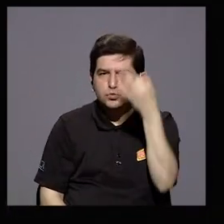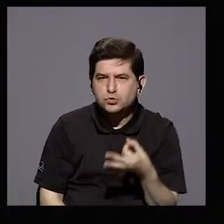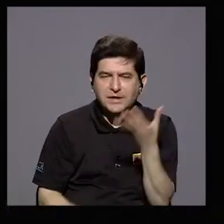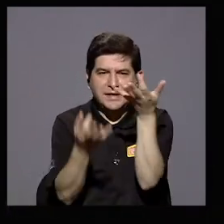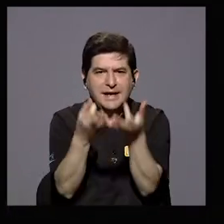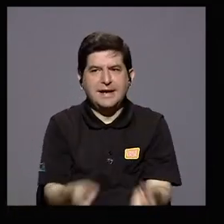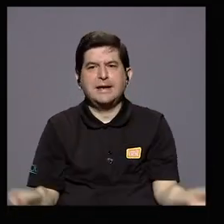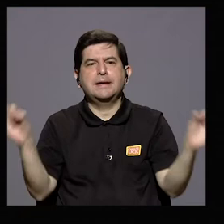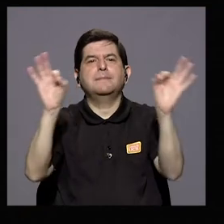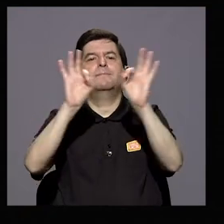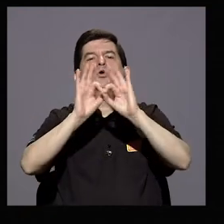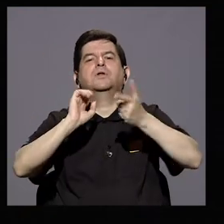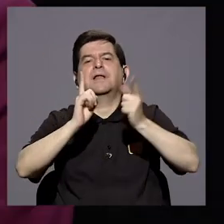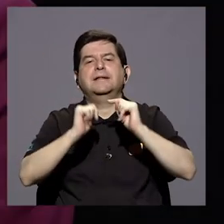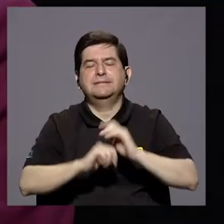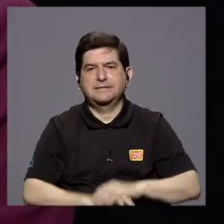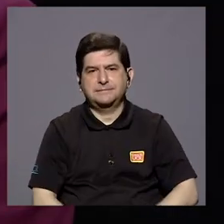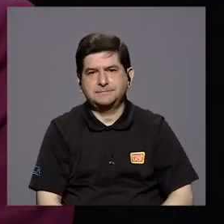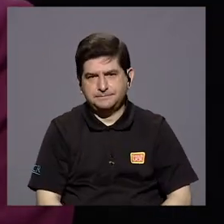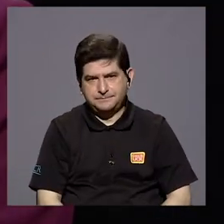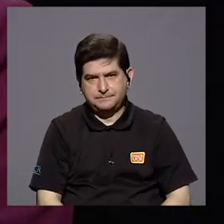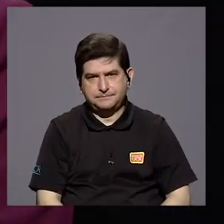sido importante, doña Aida?